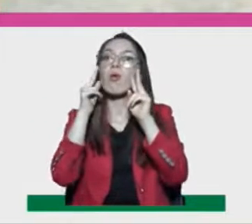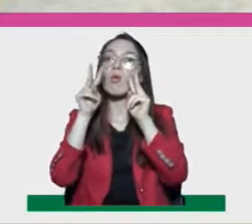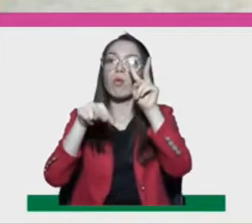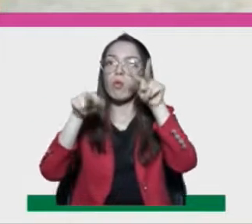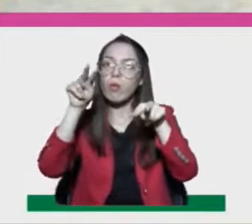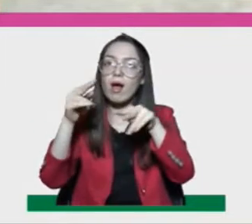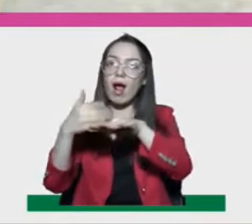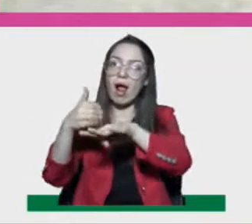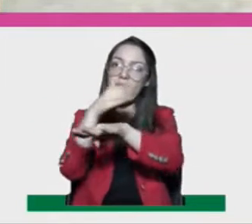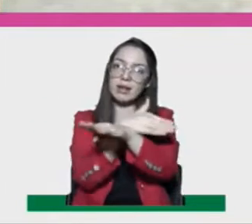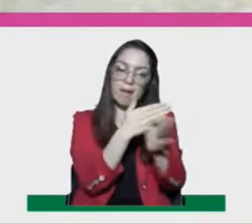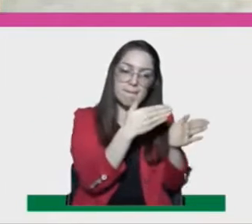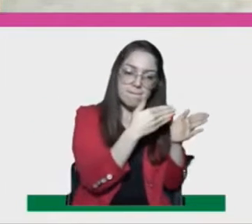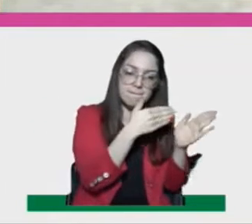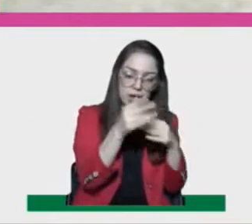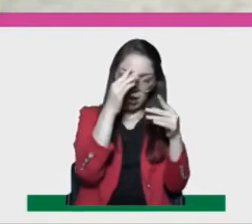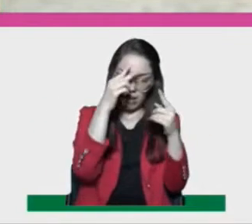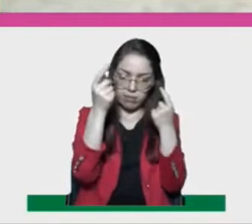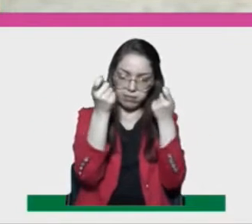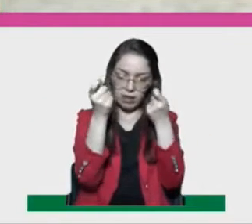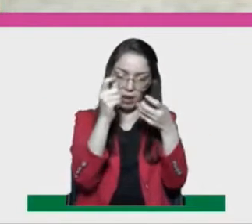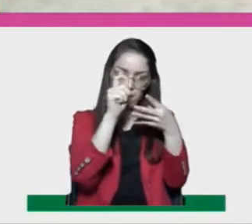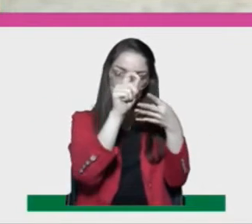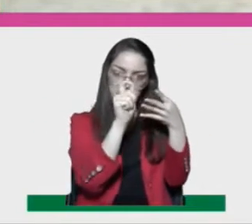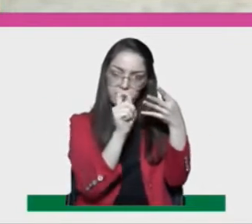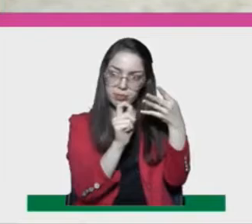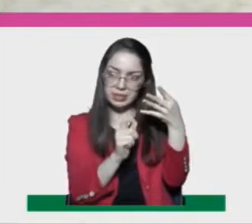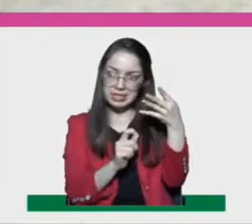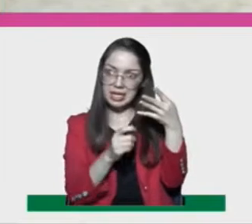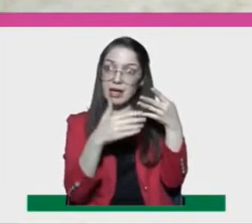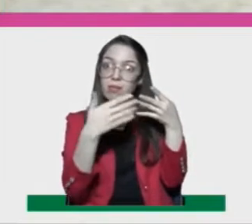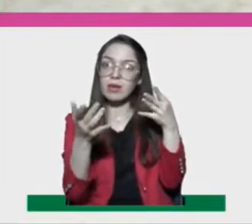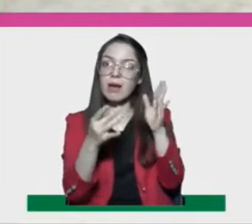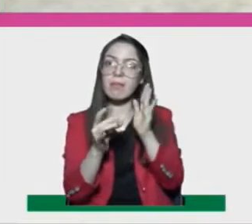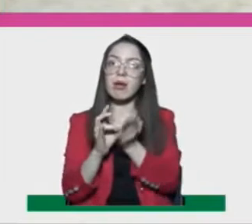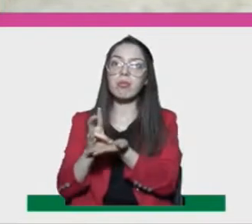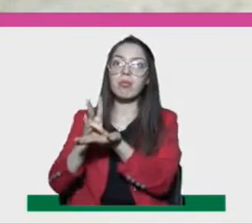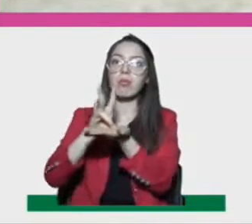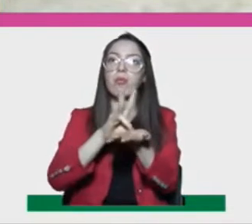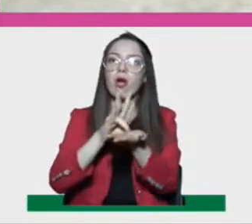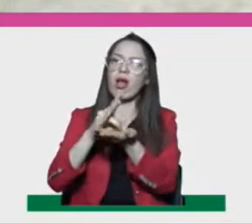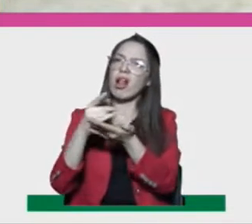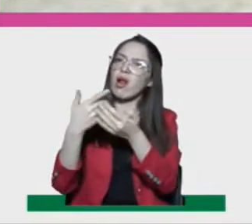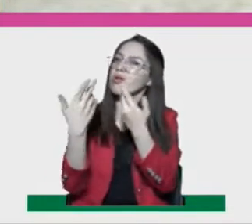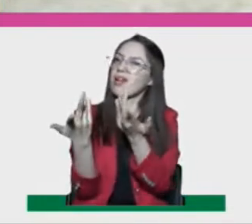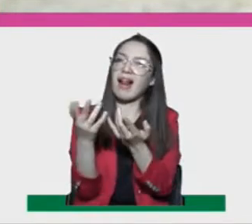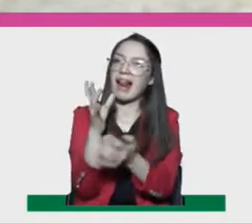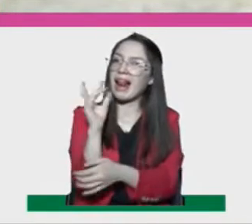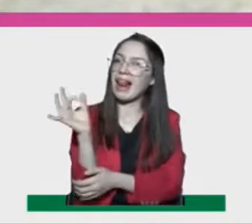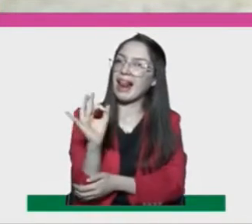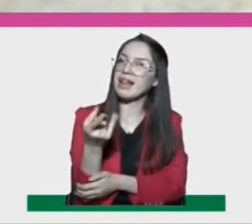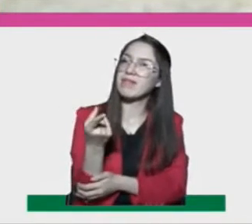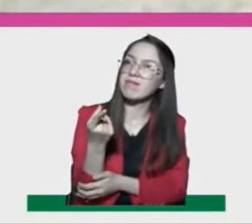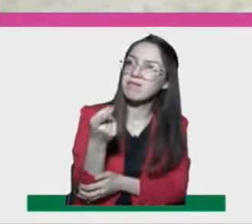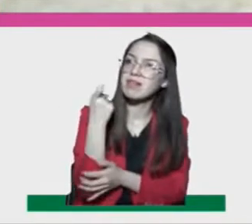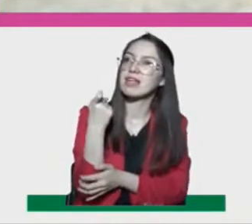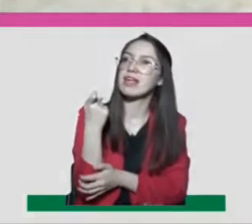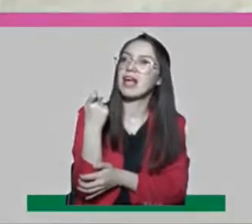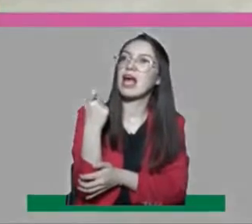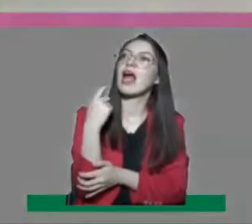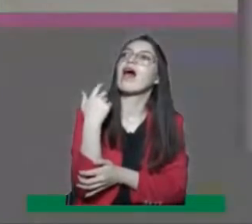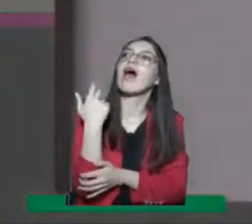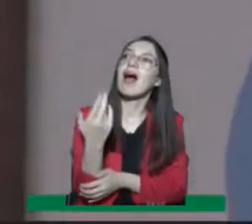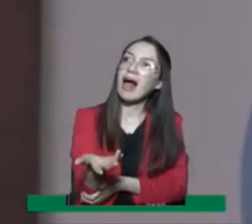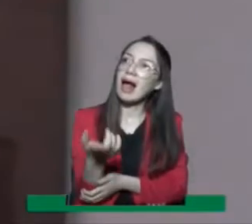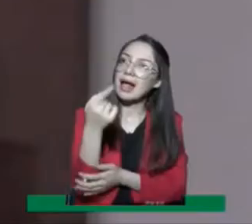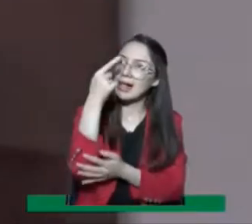un observatorio, una batería de indicadores, pero no teníamos un modelo de gestión turística. Y hemos tomado la decisión de forma